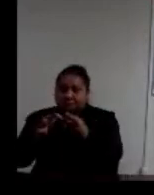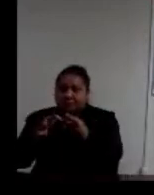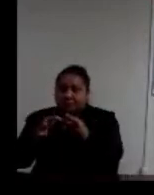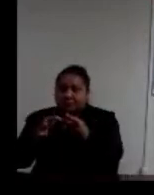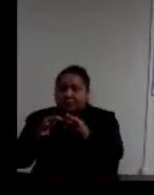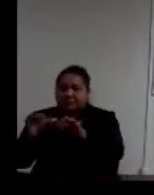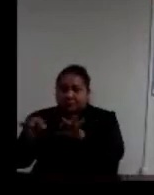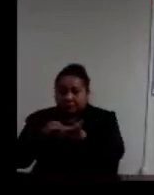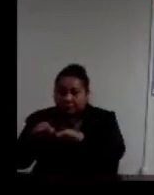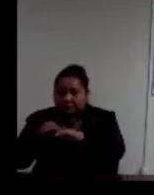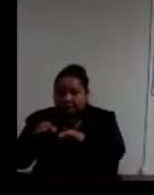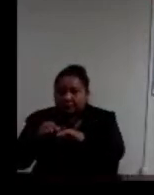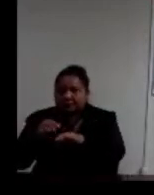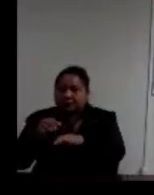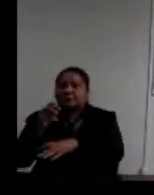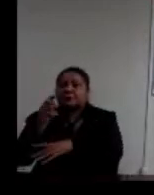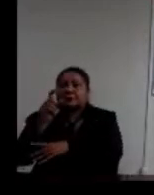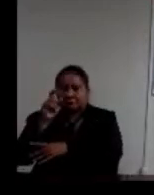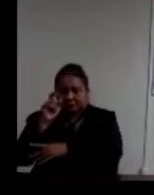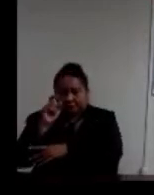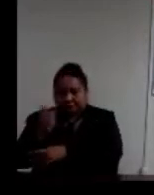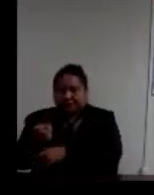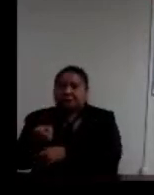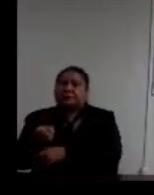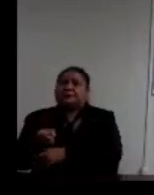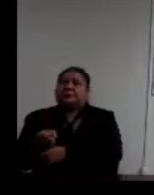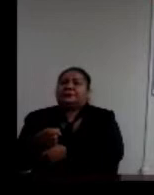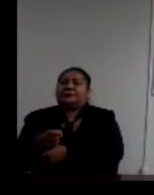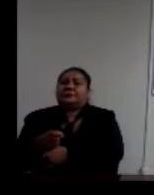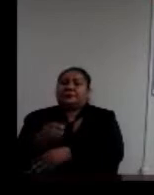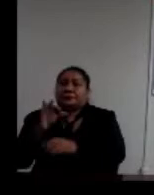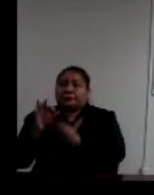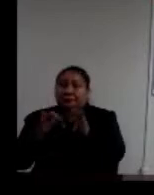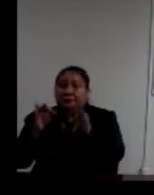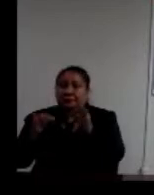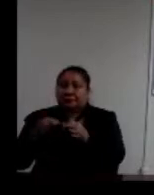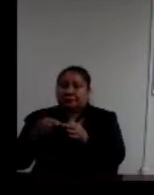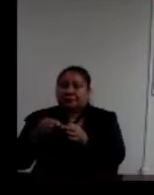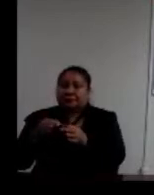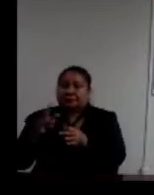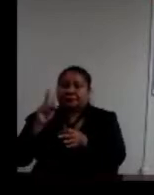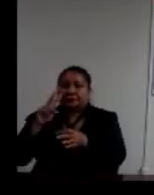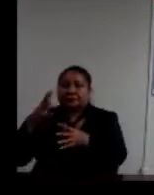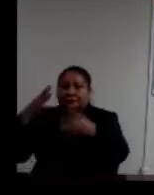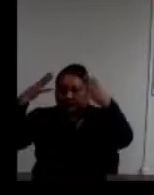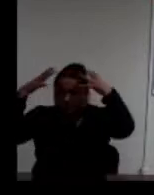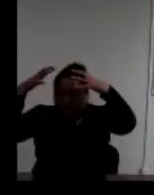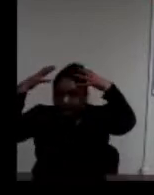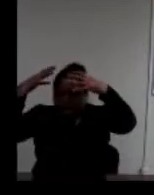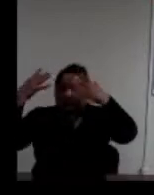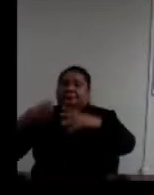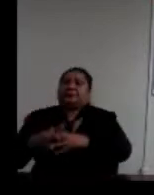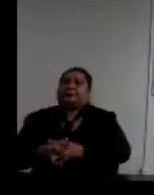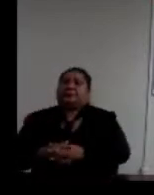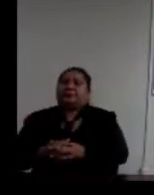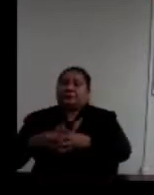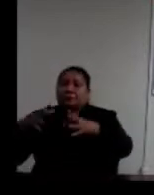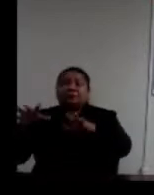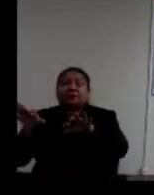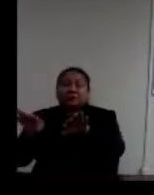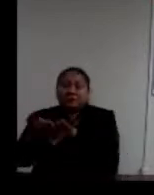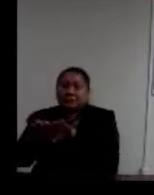que tenemos para para evaluar la función bioeléctrica cerebral. O sea, ¿cómo funciona su